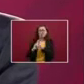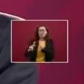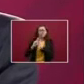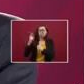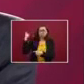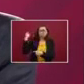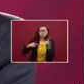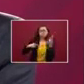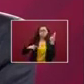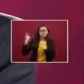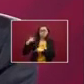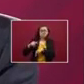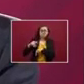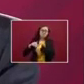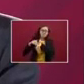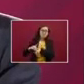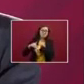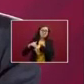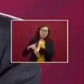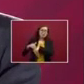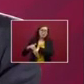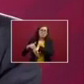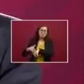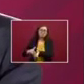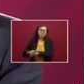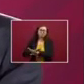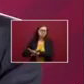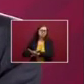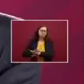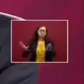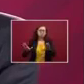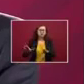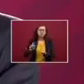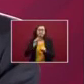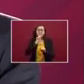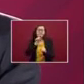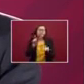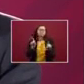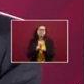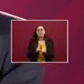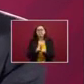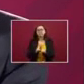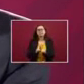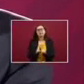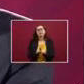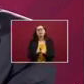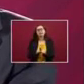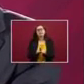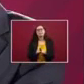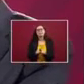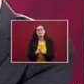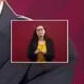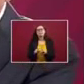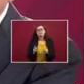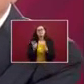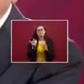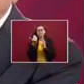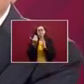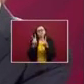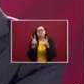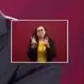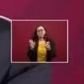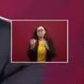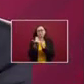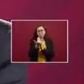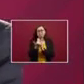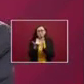dicen que saben, que muchos de ellos, de los que dicen que saben, eran pagados precisamente por el otro grupo, eso también hay que recalcarlo, y